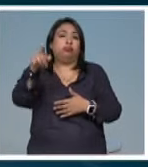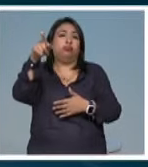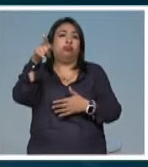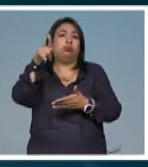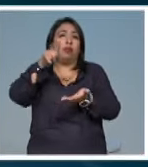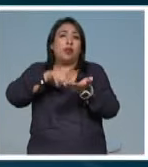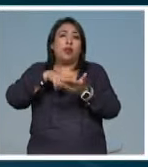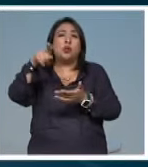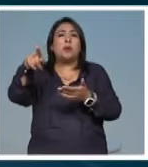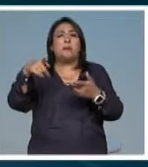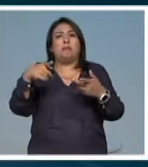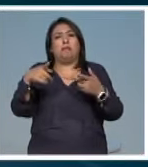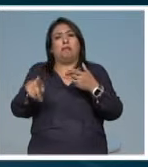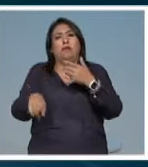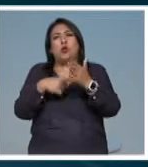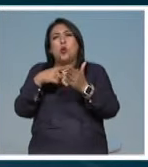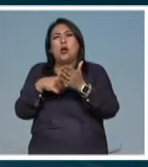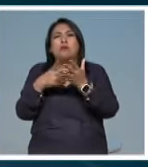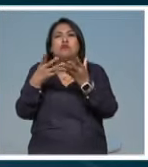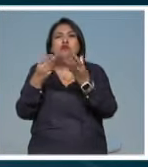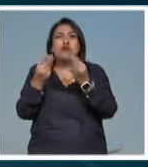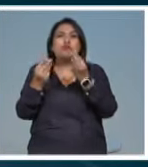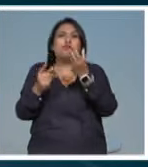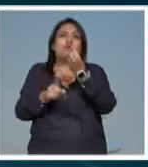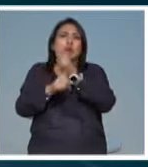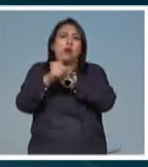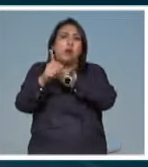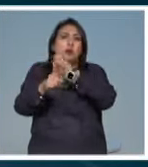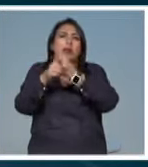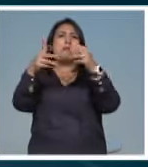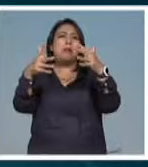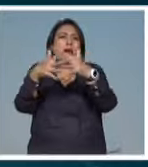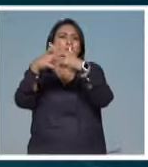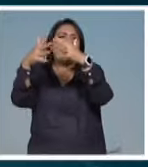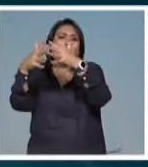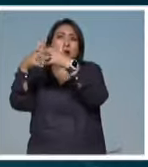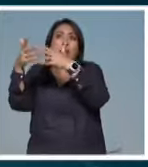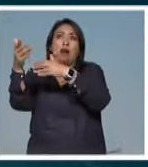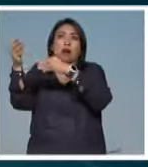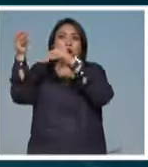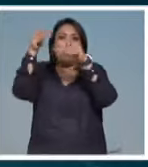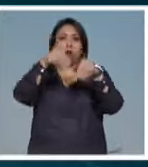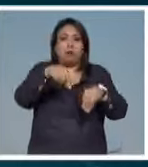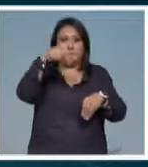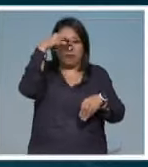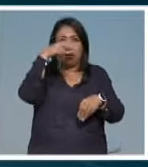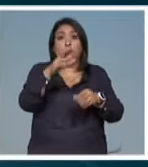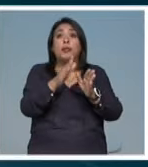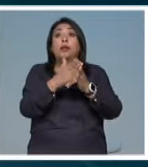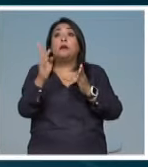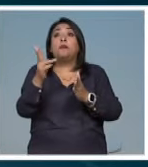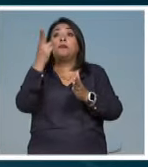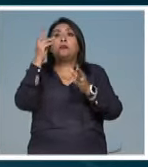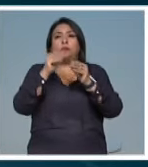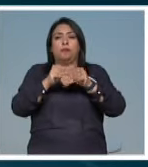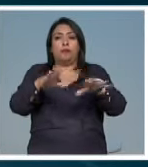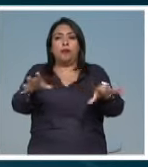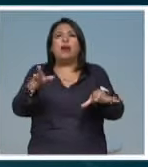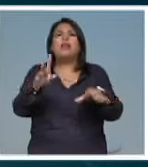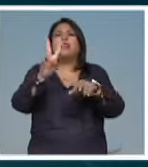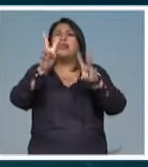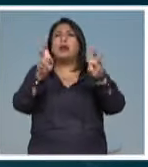sojuzgado, un territorio mermado por las guerras. El libro, publicado por la UNAM, habla sobre los problemas